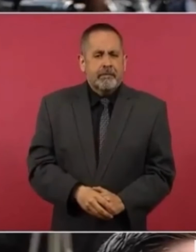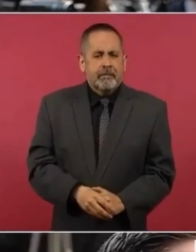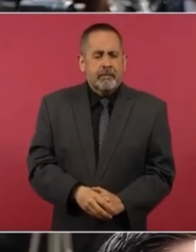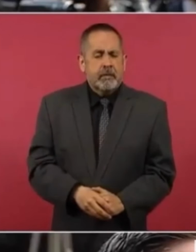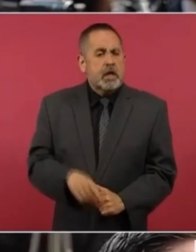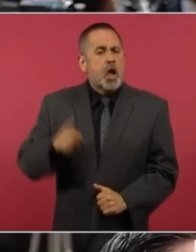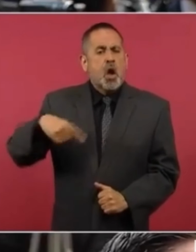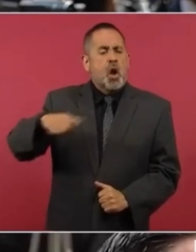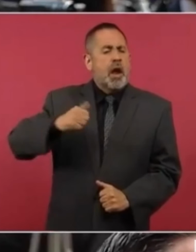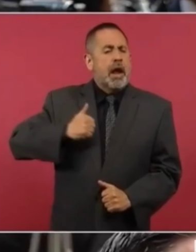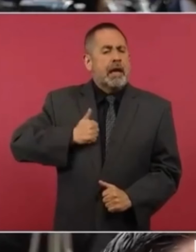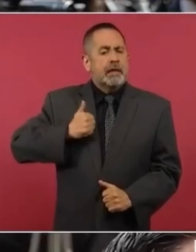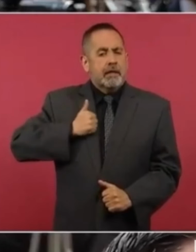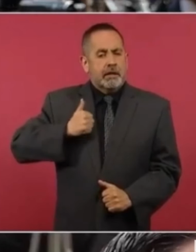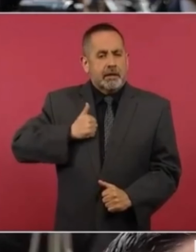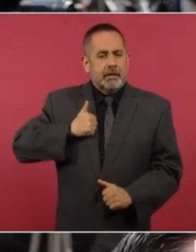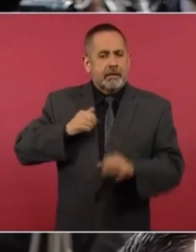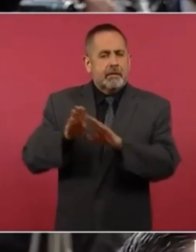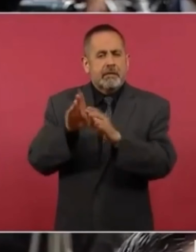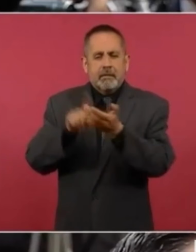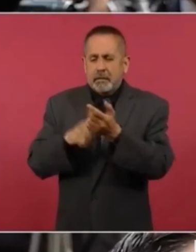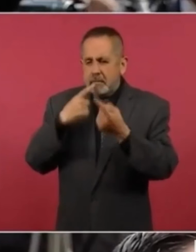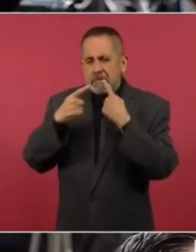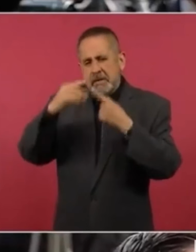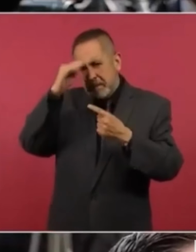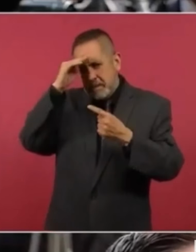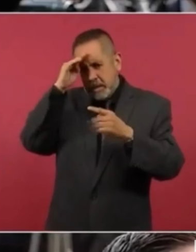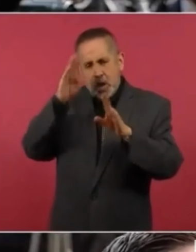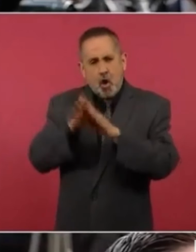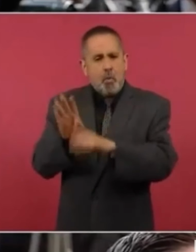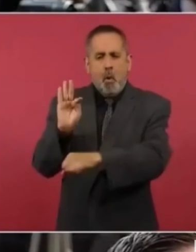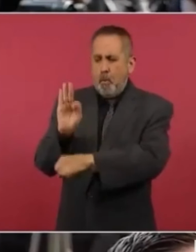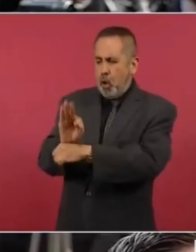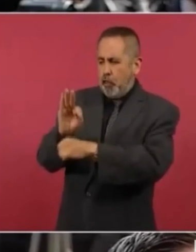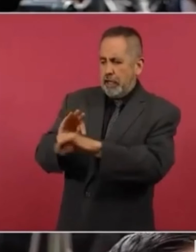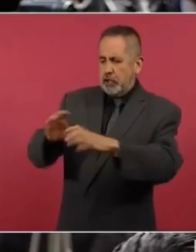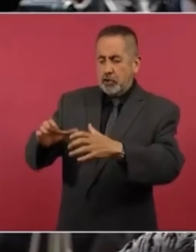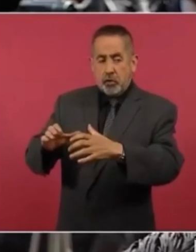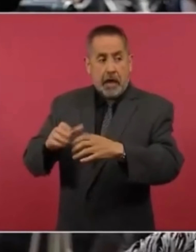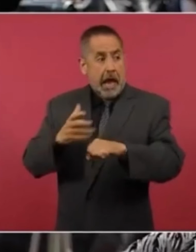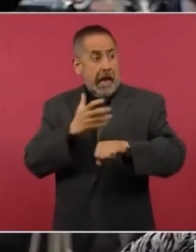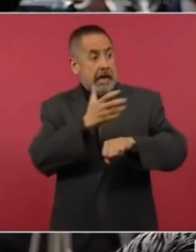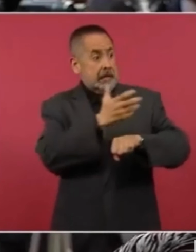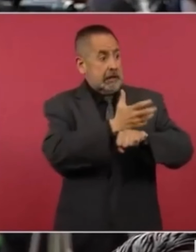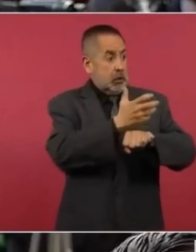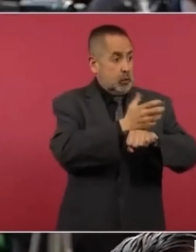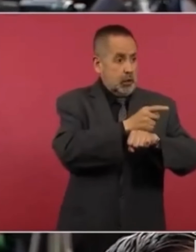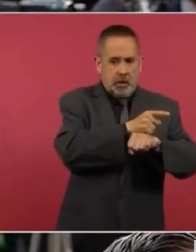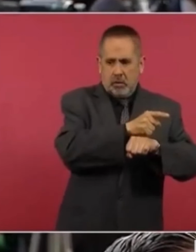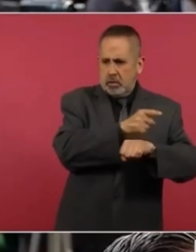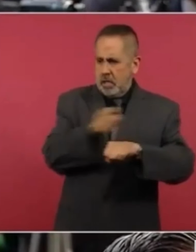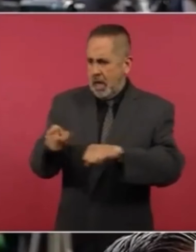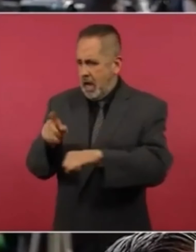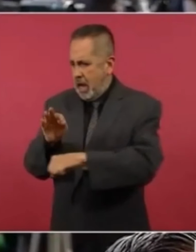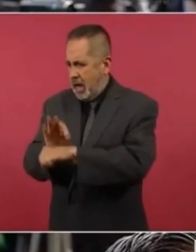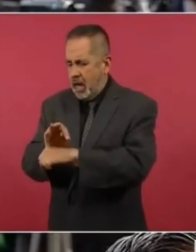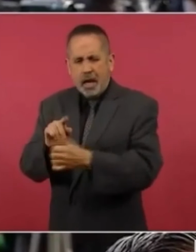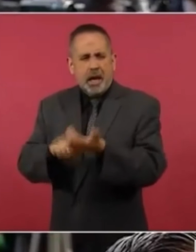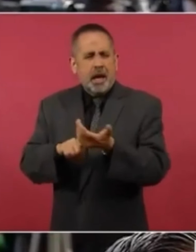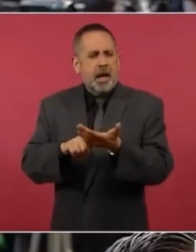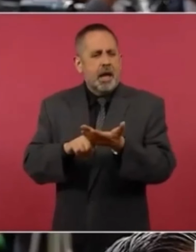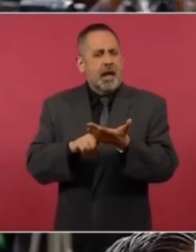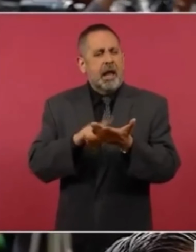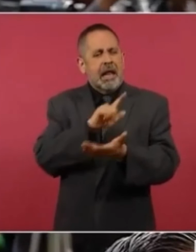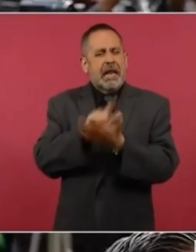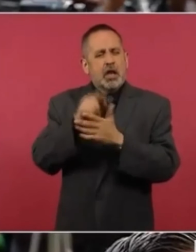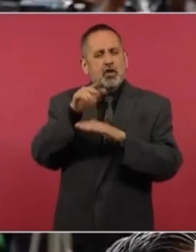los canadienses han visto lo que consideran que es proteccionismo de Estados Unidos. Por ejemplo, la ley de Buy